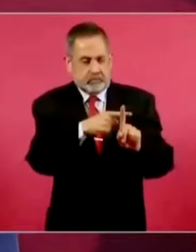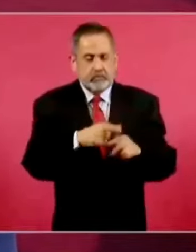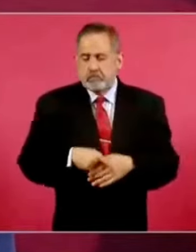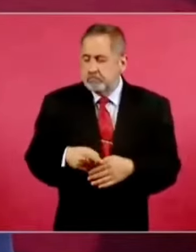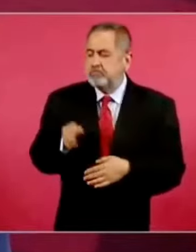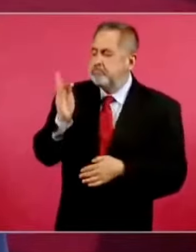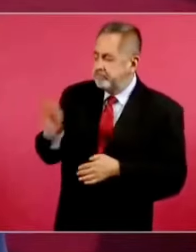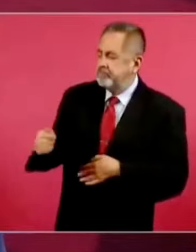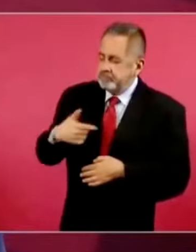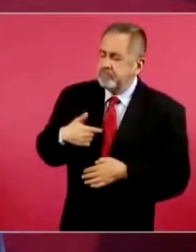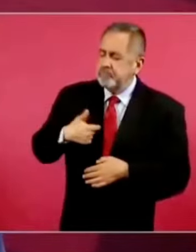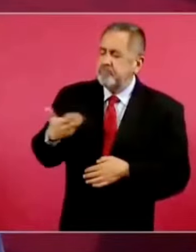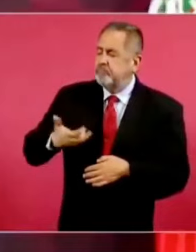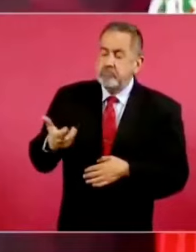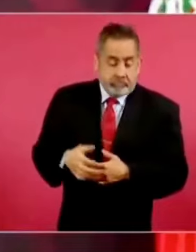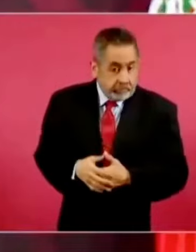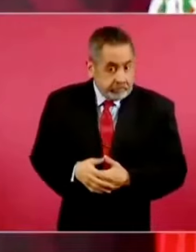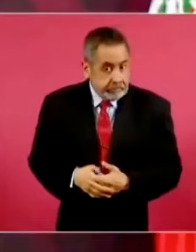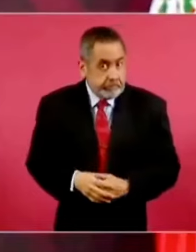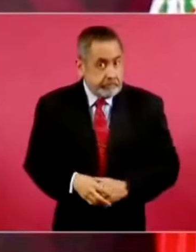aceptó.